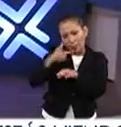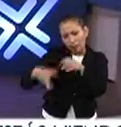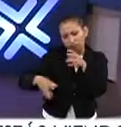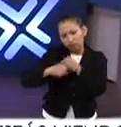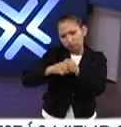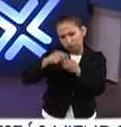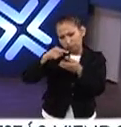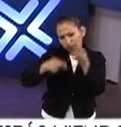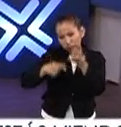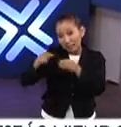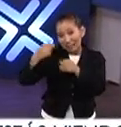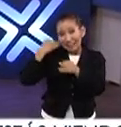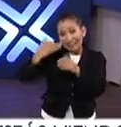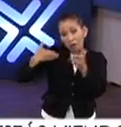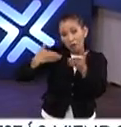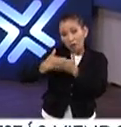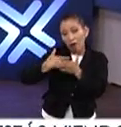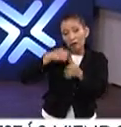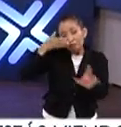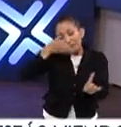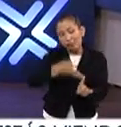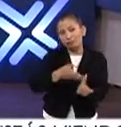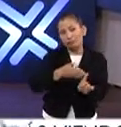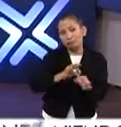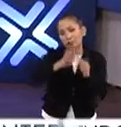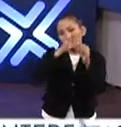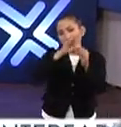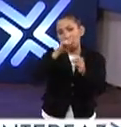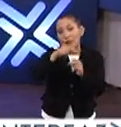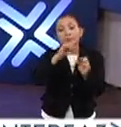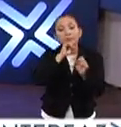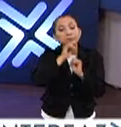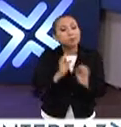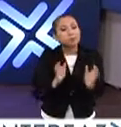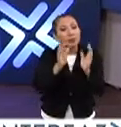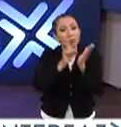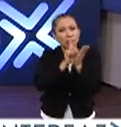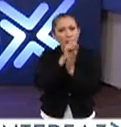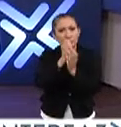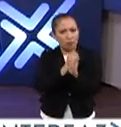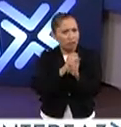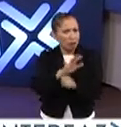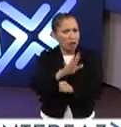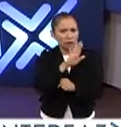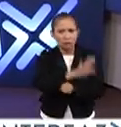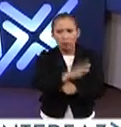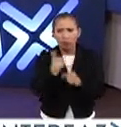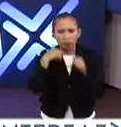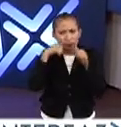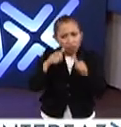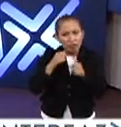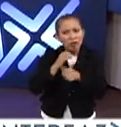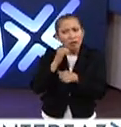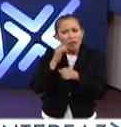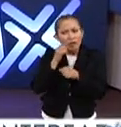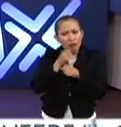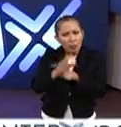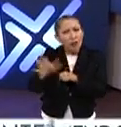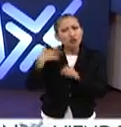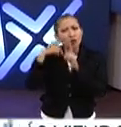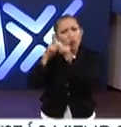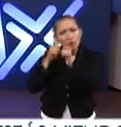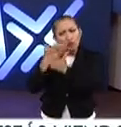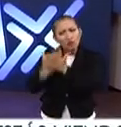y en los últimos tiempos se ha dado especial énfasis, pues promover el derecho a la información, sí, atender la información sobre